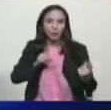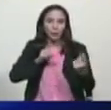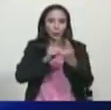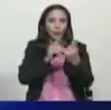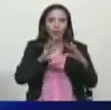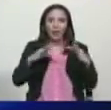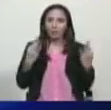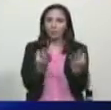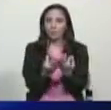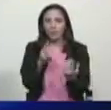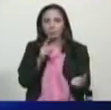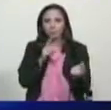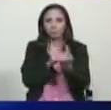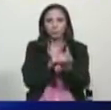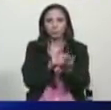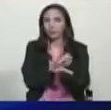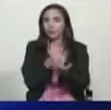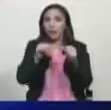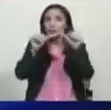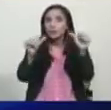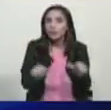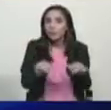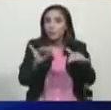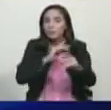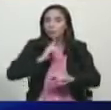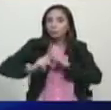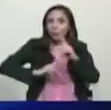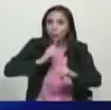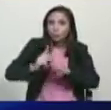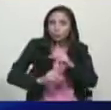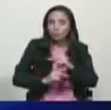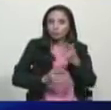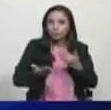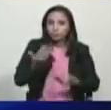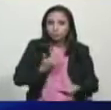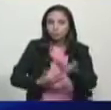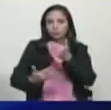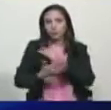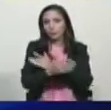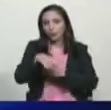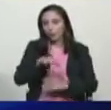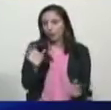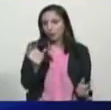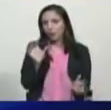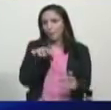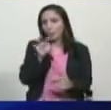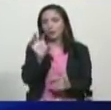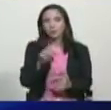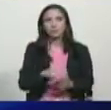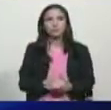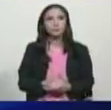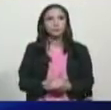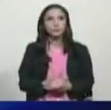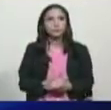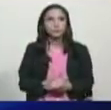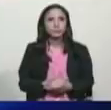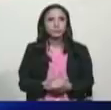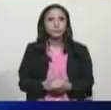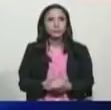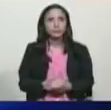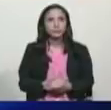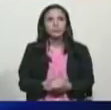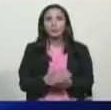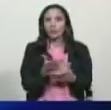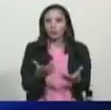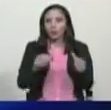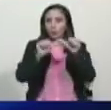Seguir fortaleciendo el sistema productivo, distributivo de nuevo tipo. En el sistema distributivo tenemos